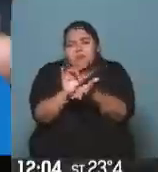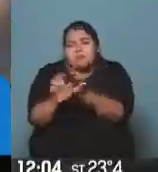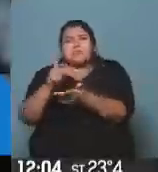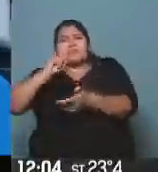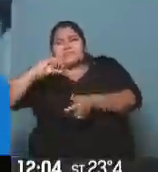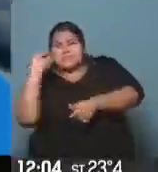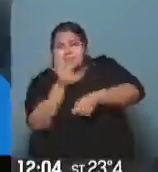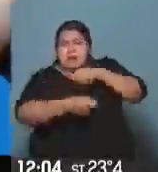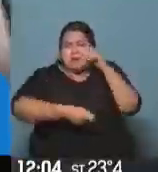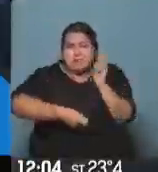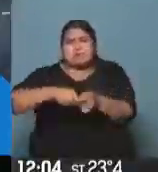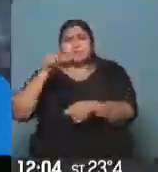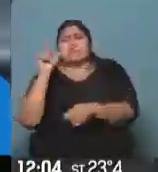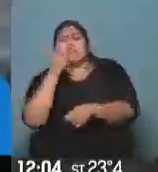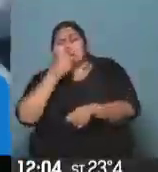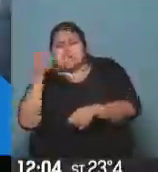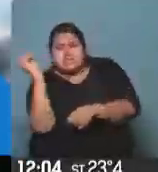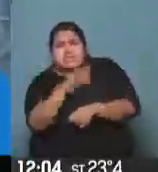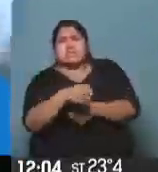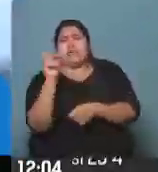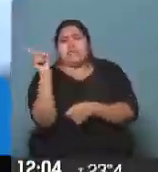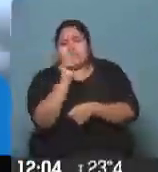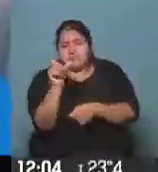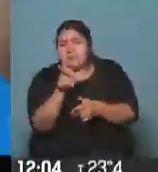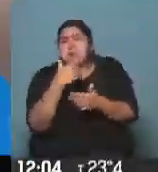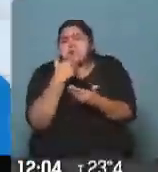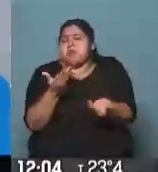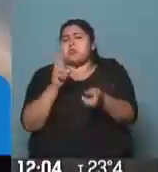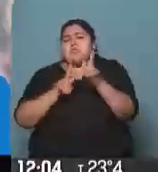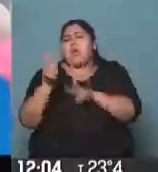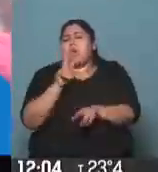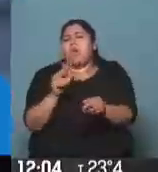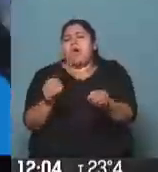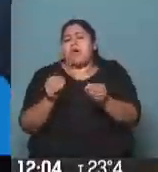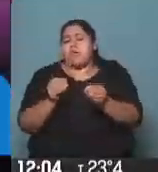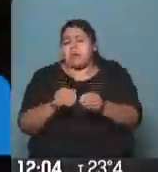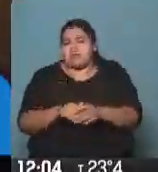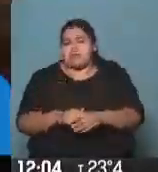tiran con gases lacrimógenos. O sea, no sé qué están buscando.